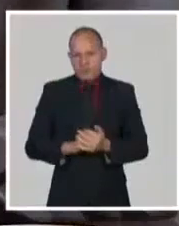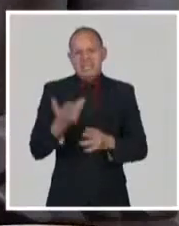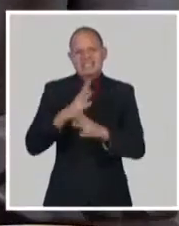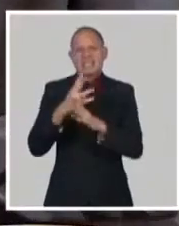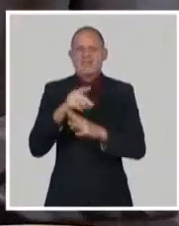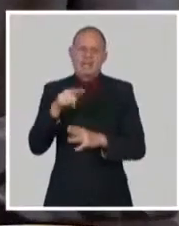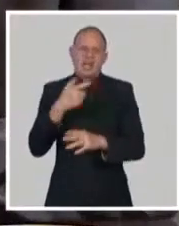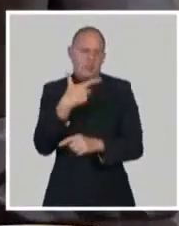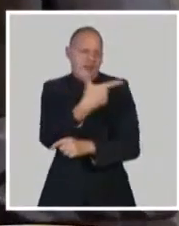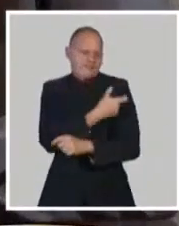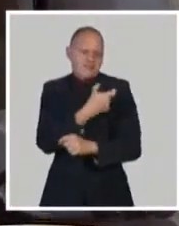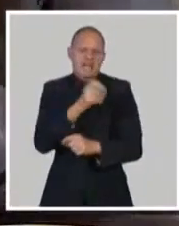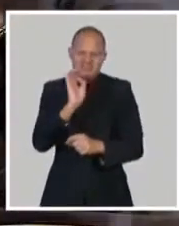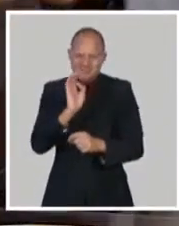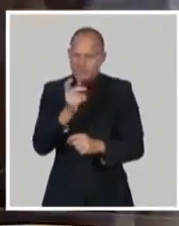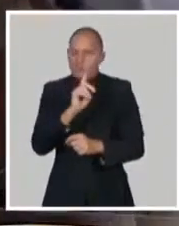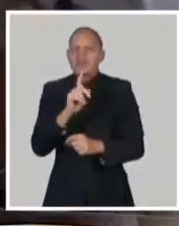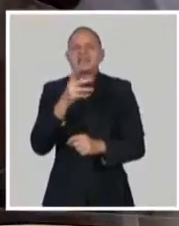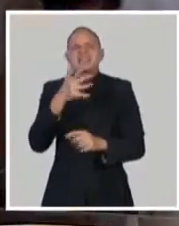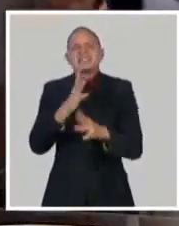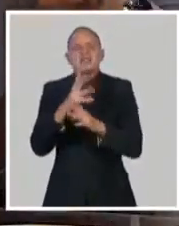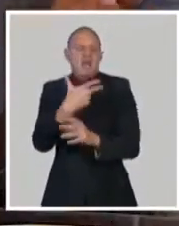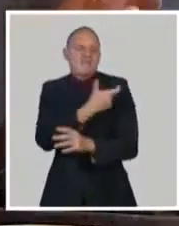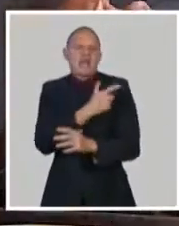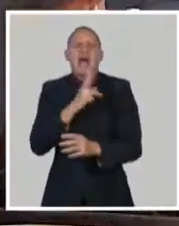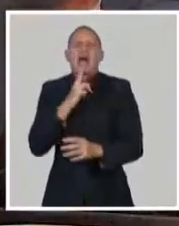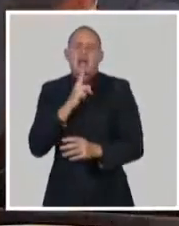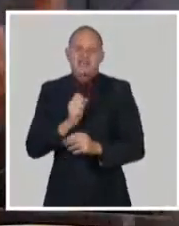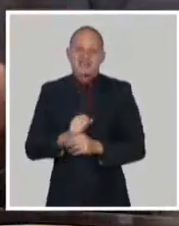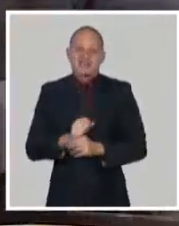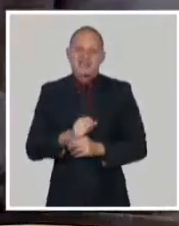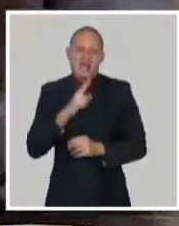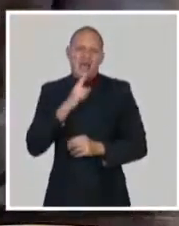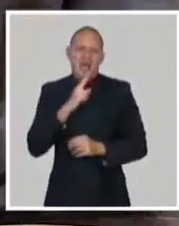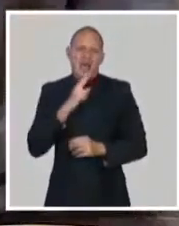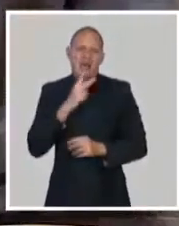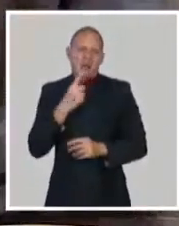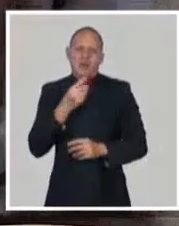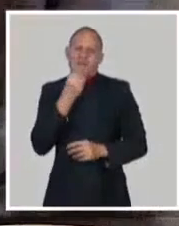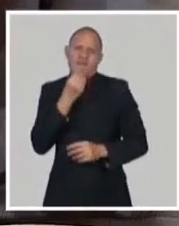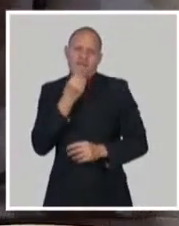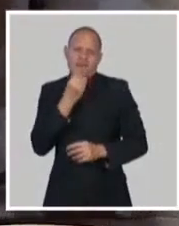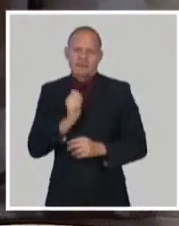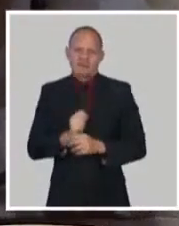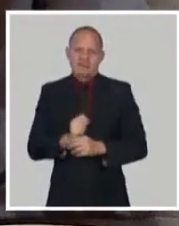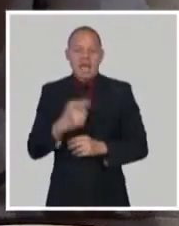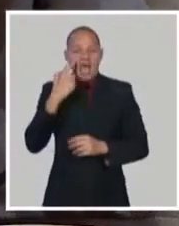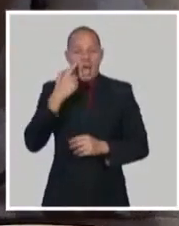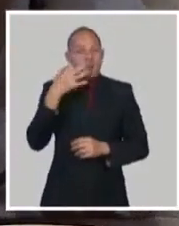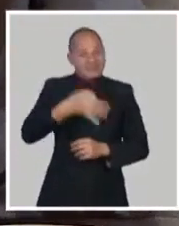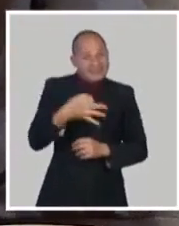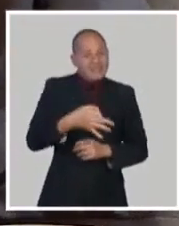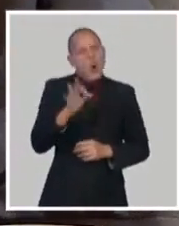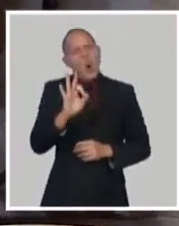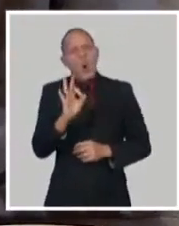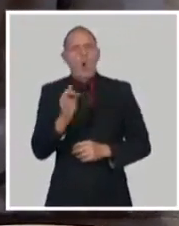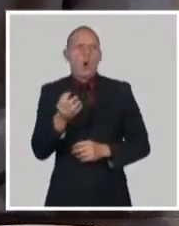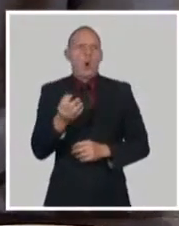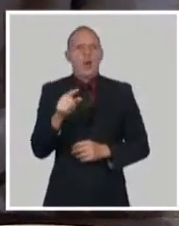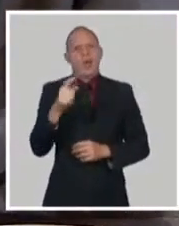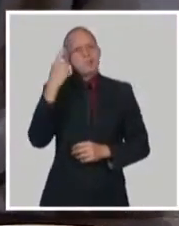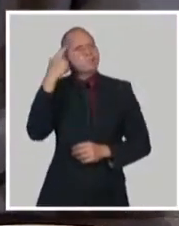explicar, primero por la búsqueda dentro de las 5 fórmulas y después hay una propiedad de Soberana 2 que la vamos a explicar